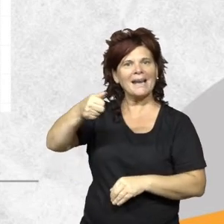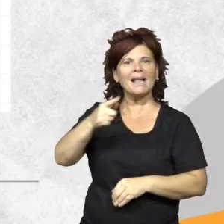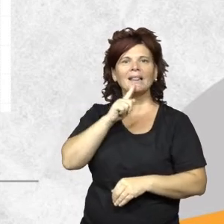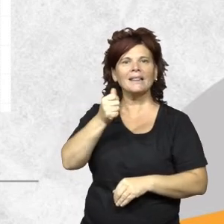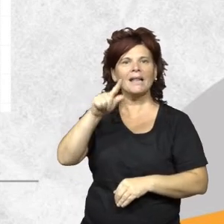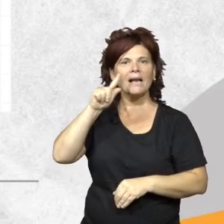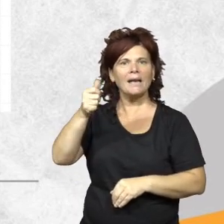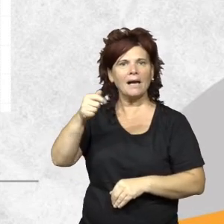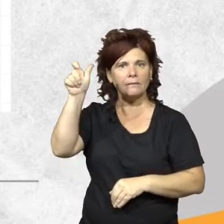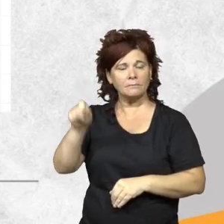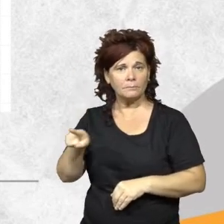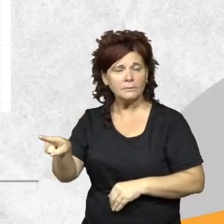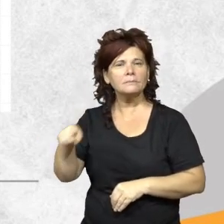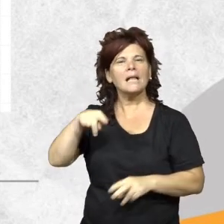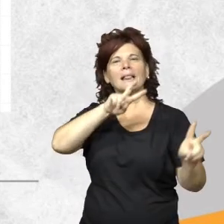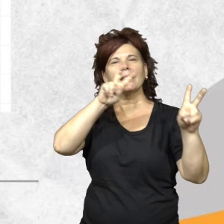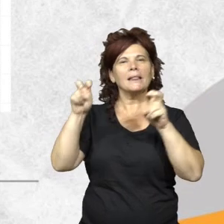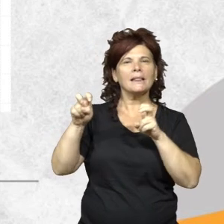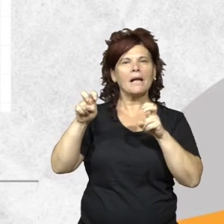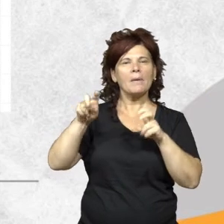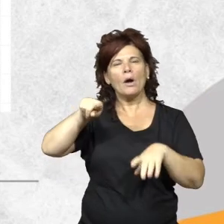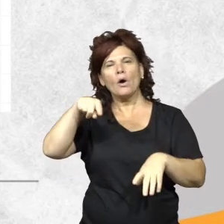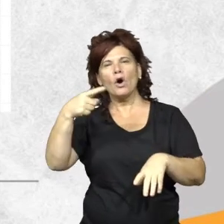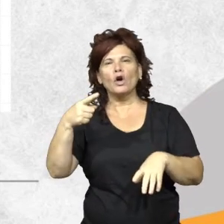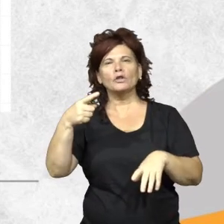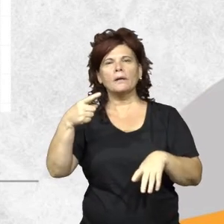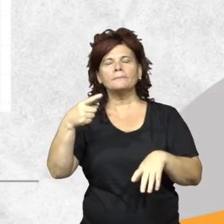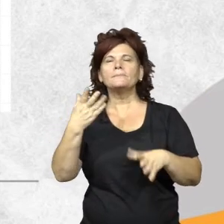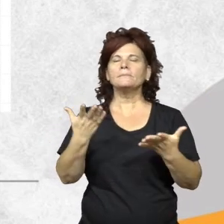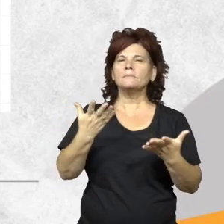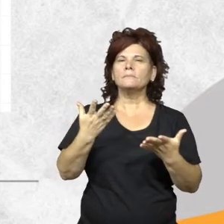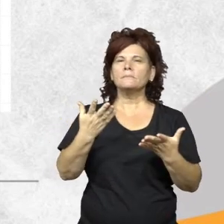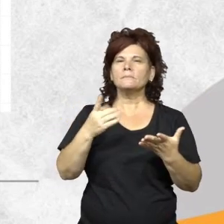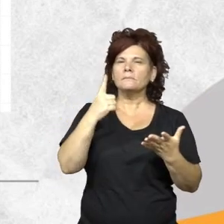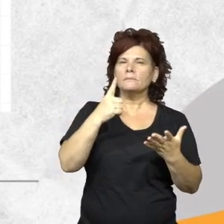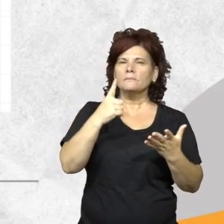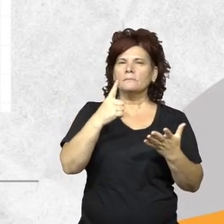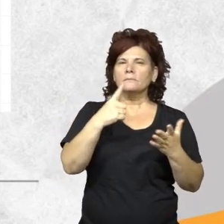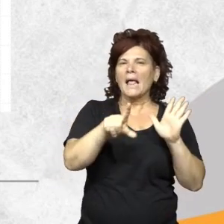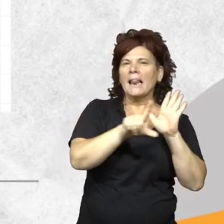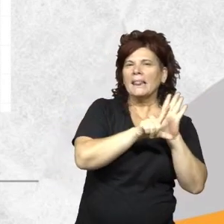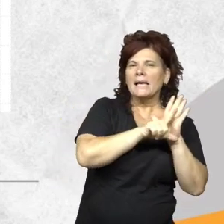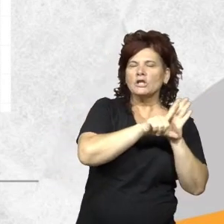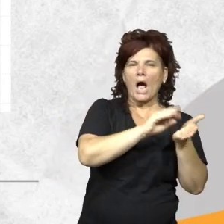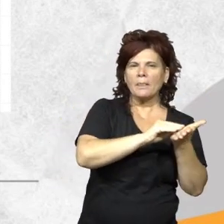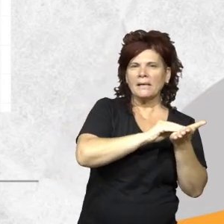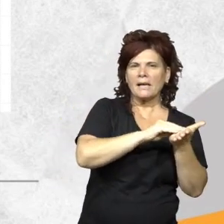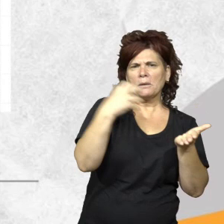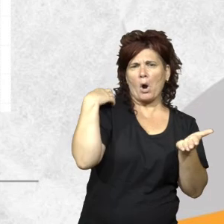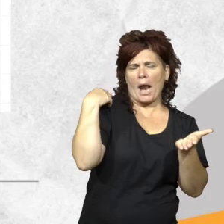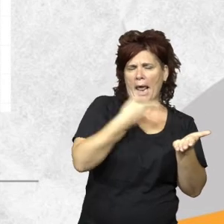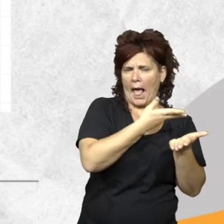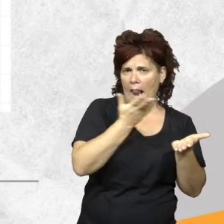estos temas tenemos que verlo con otros lentes, ¿verdad? Una cosa es el derecho administrativo en general y cómo estamos